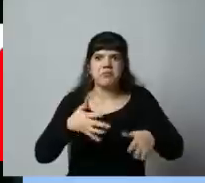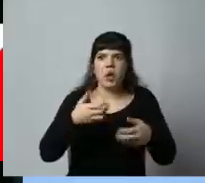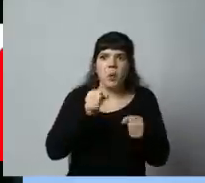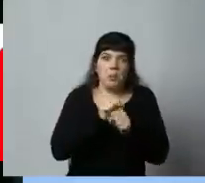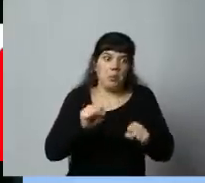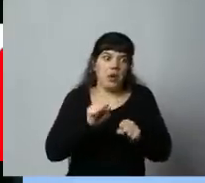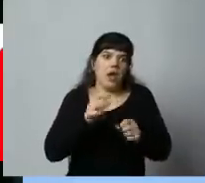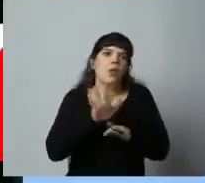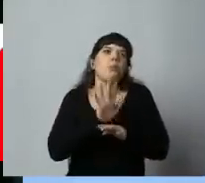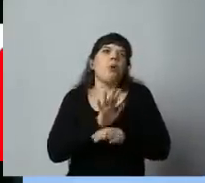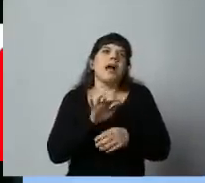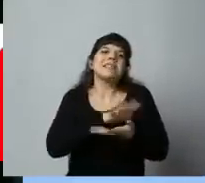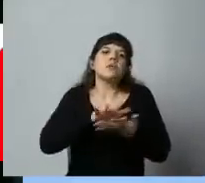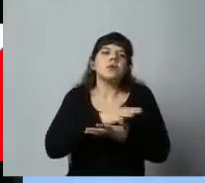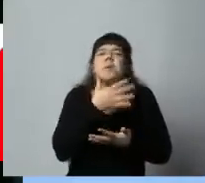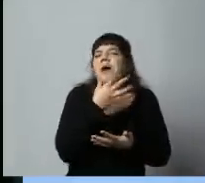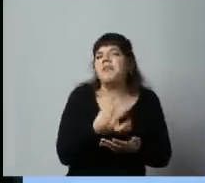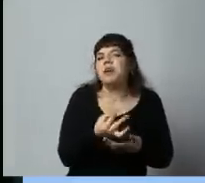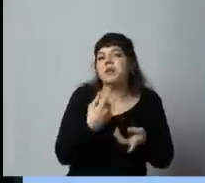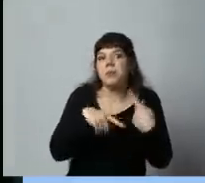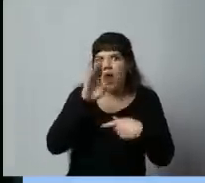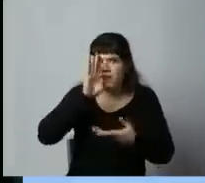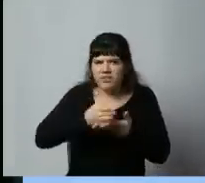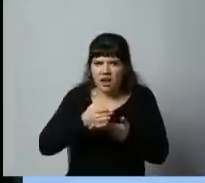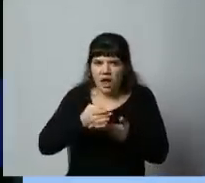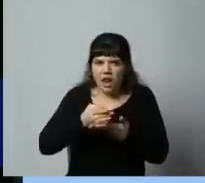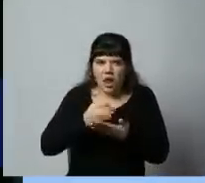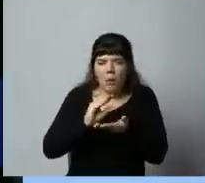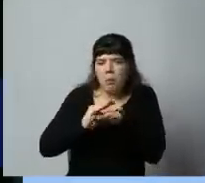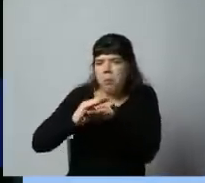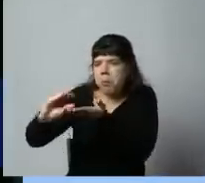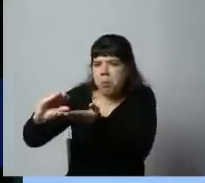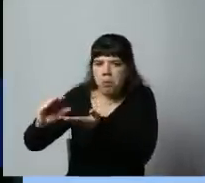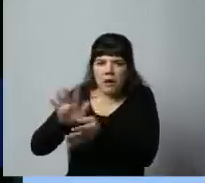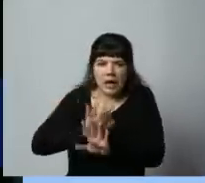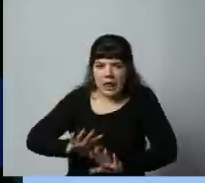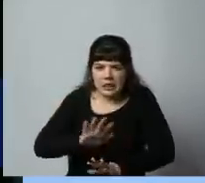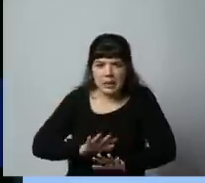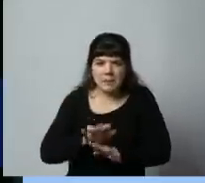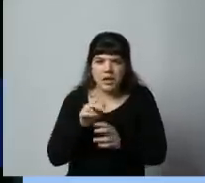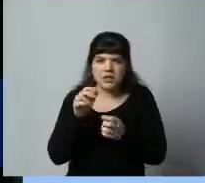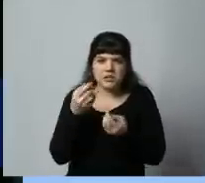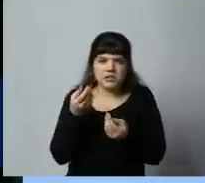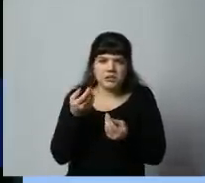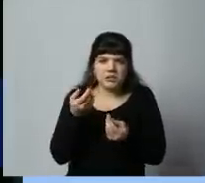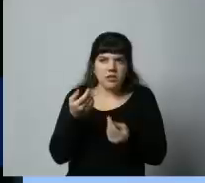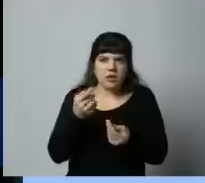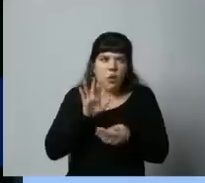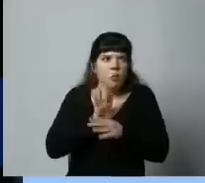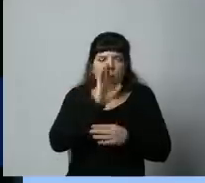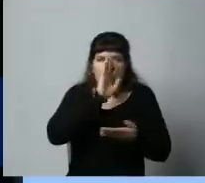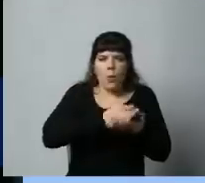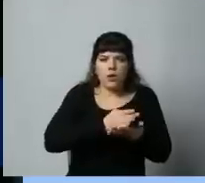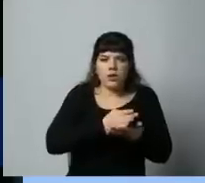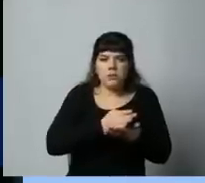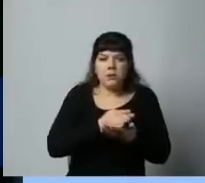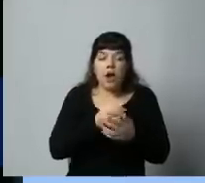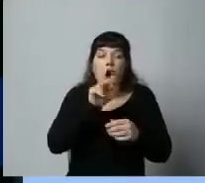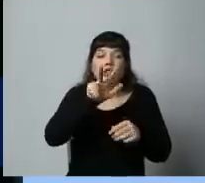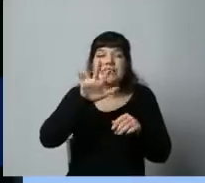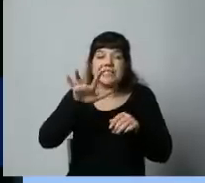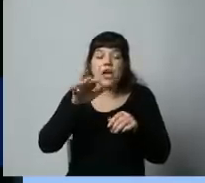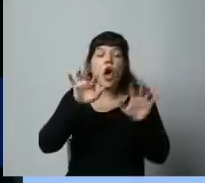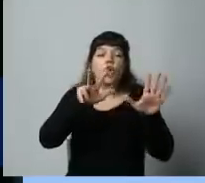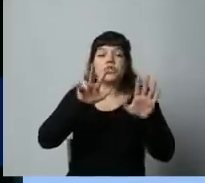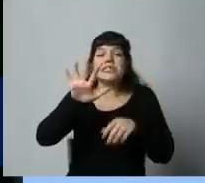si queres más sencilla y sin embargo es el que menos invierte y permite que vayamos una situación de 85,000 personas